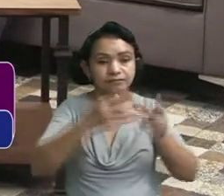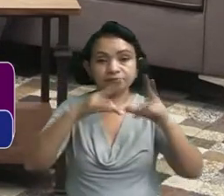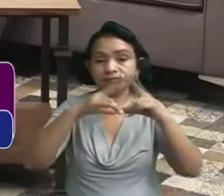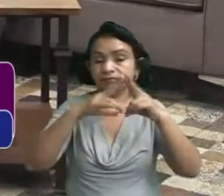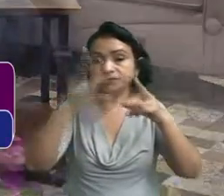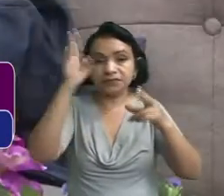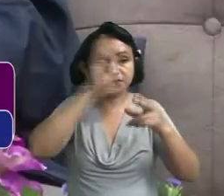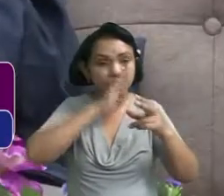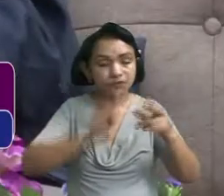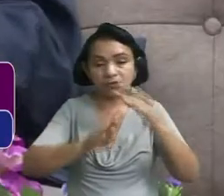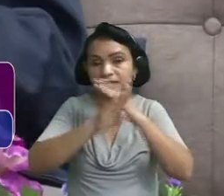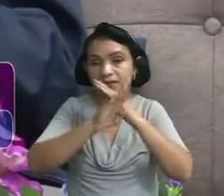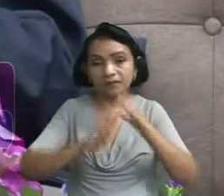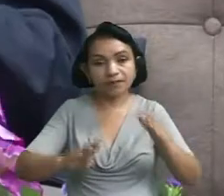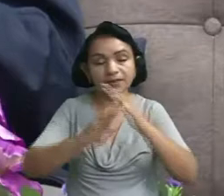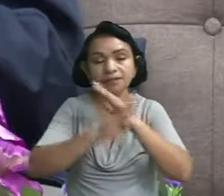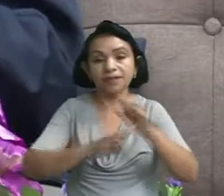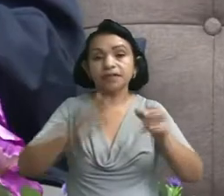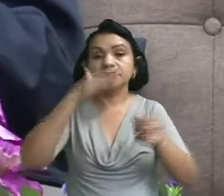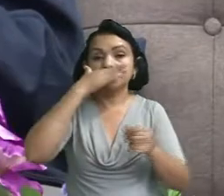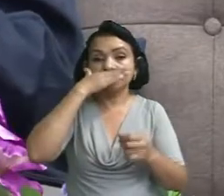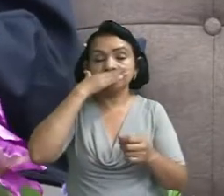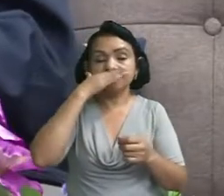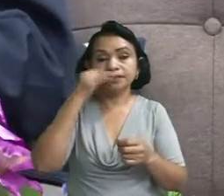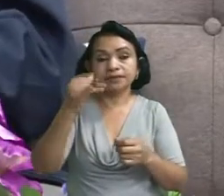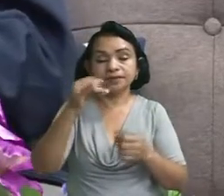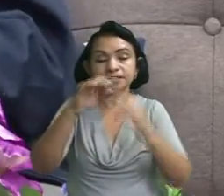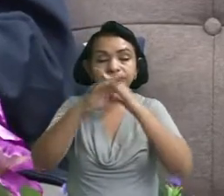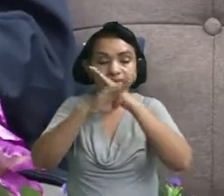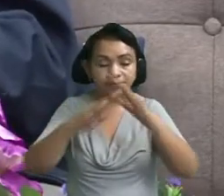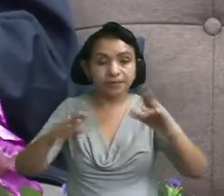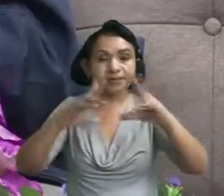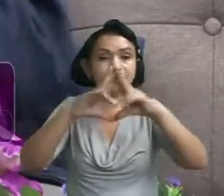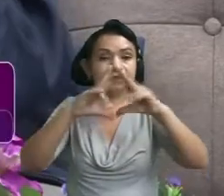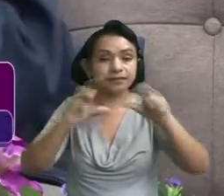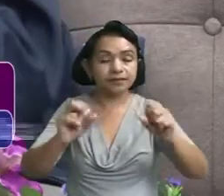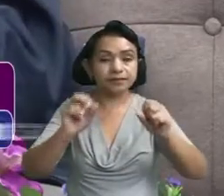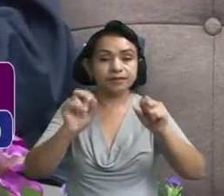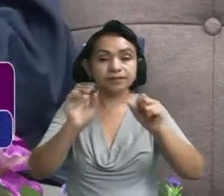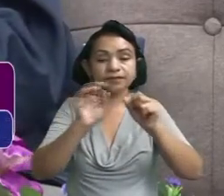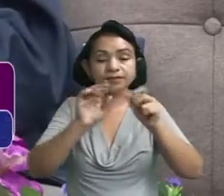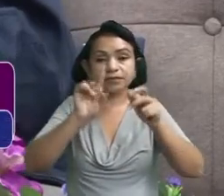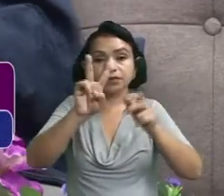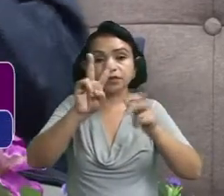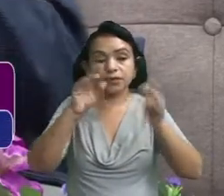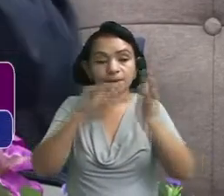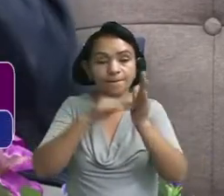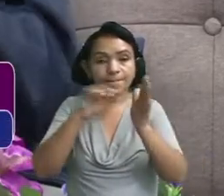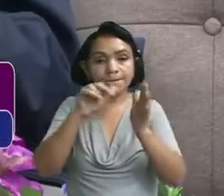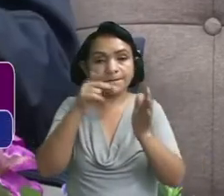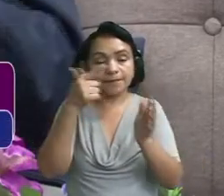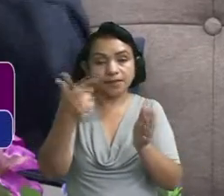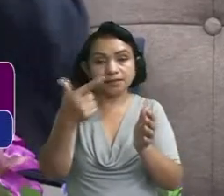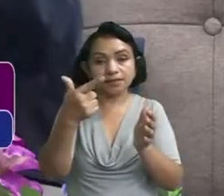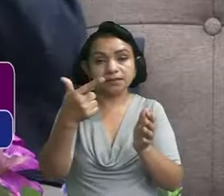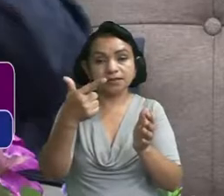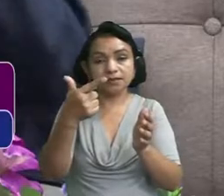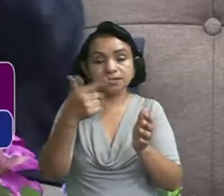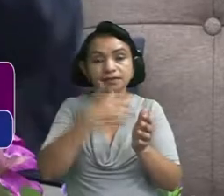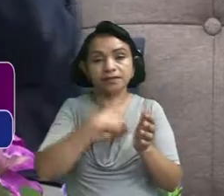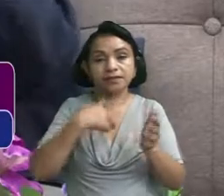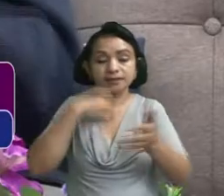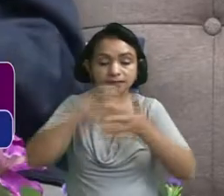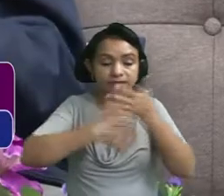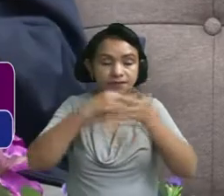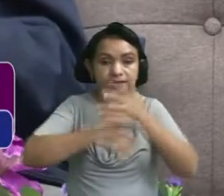que trajo la posibilidad de paz. Y fue la revolución sandinista la que instaló la paz en Nicaragua, sobre todo a partir del 2007, cuando se consolida este